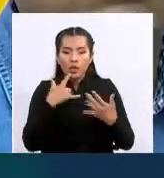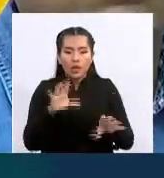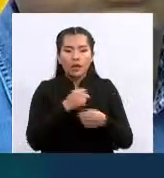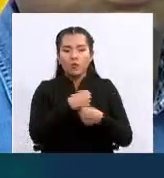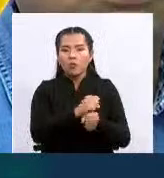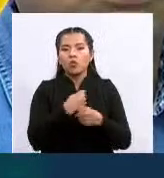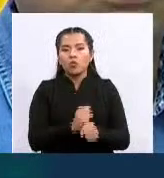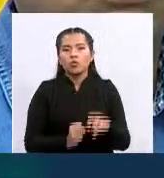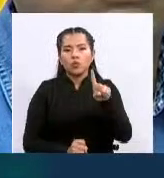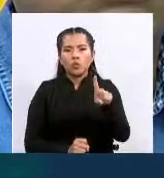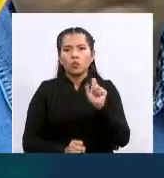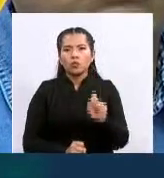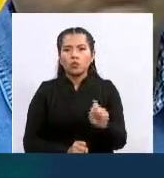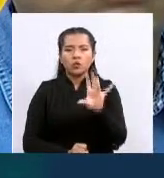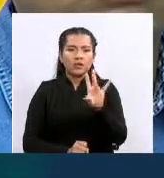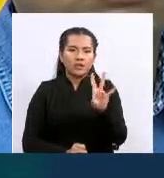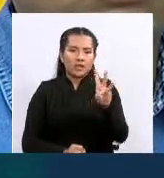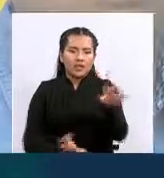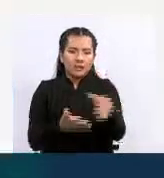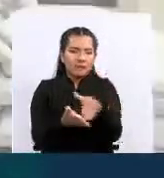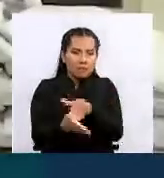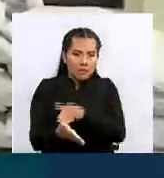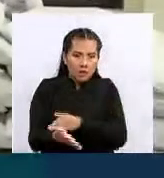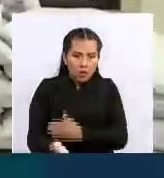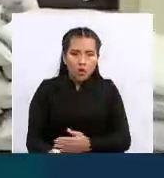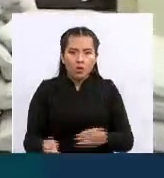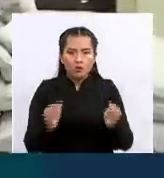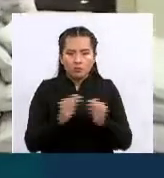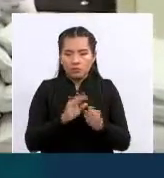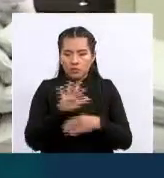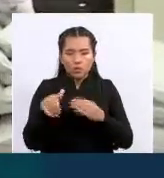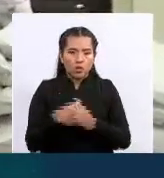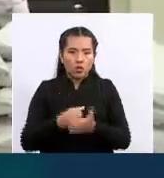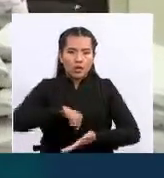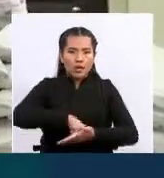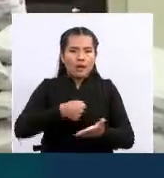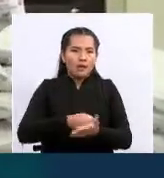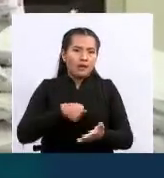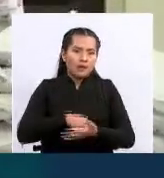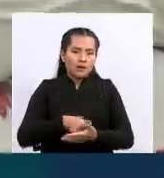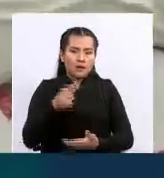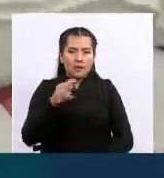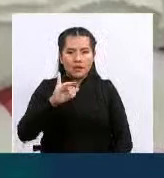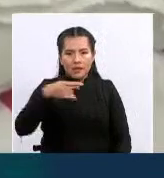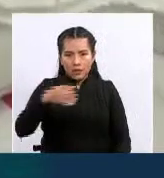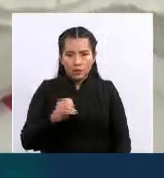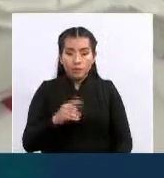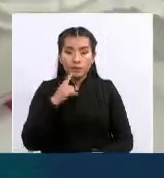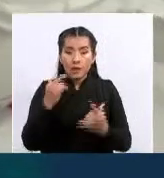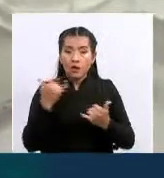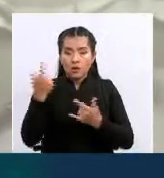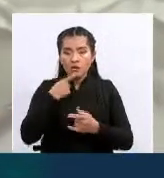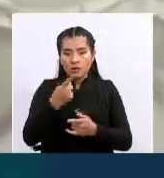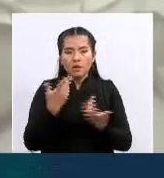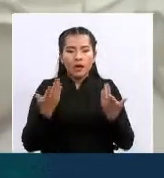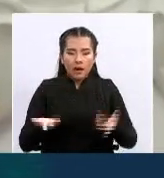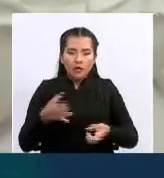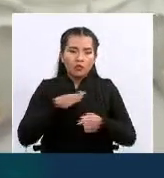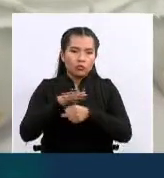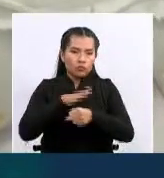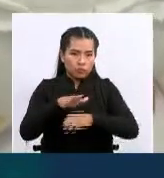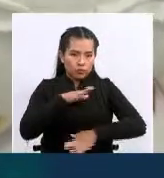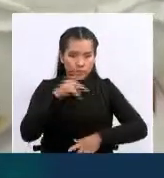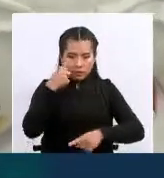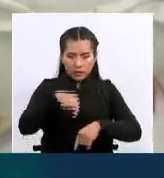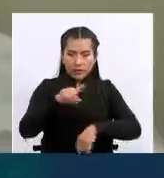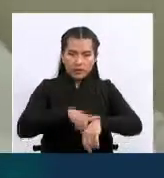1.7 millones de quintales de harina de trigo. De esta manera, la autoridad aseguró que el abastecimiento de harina para esta gestión